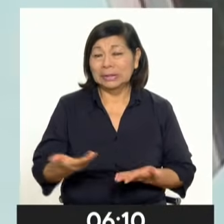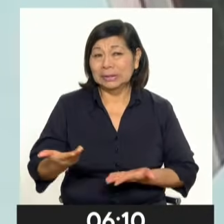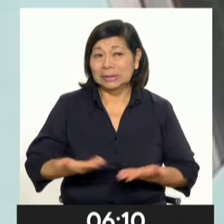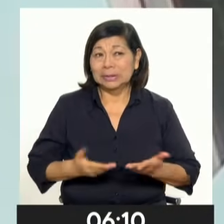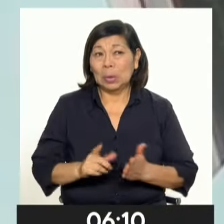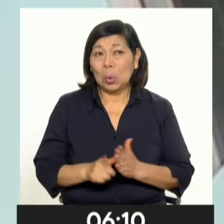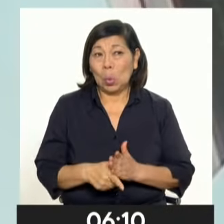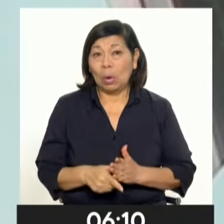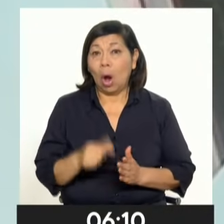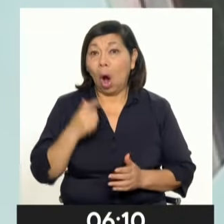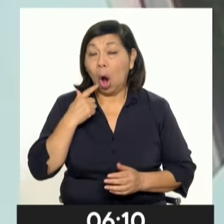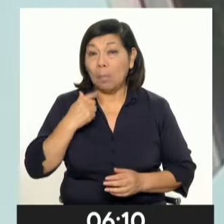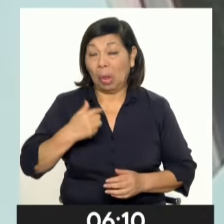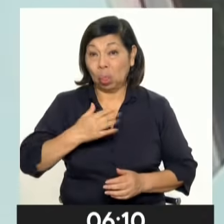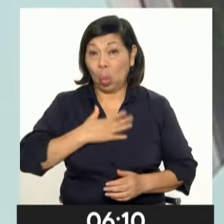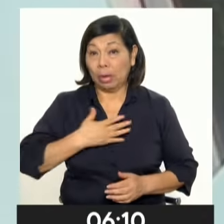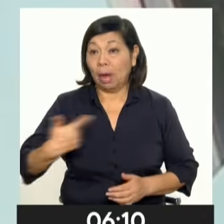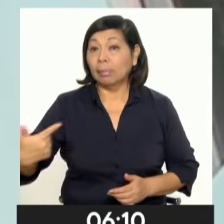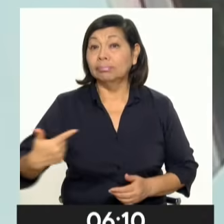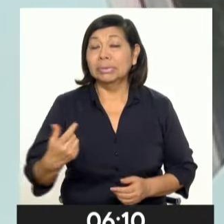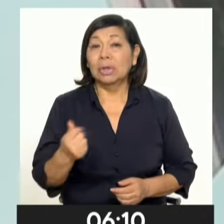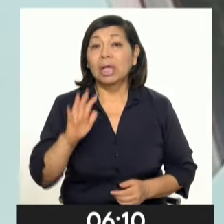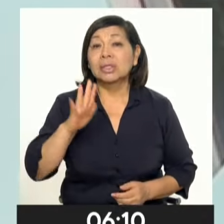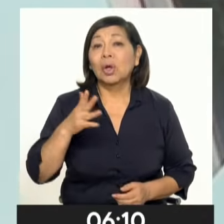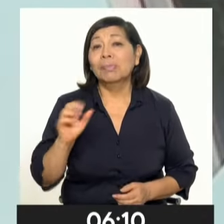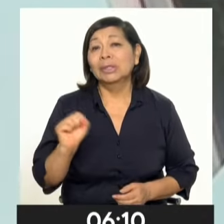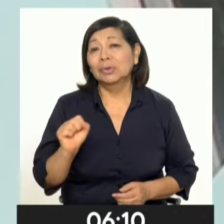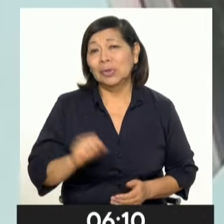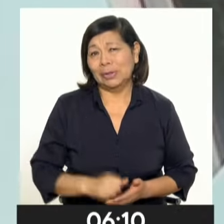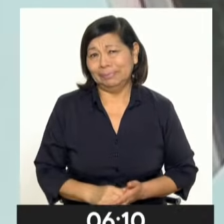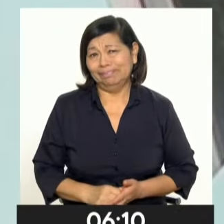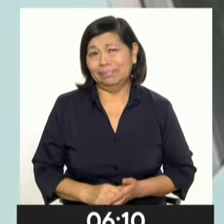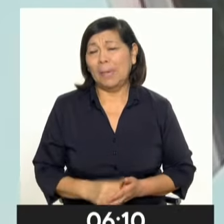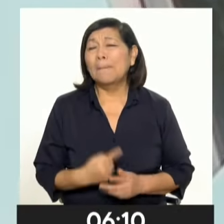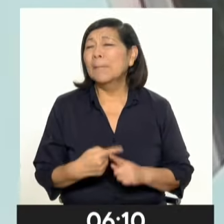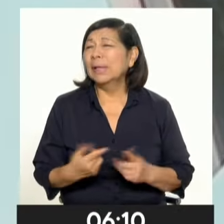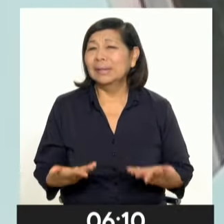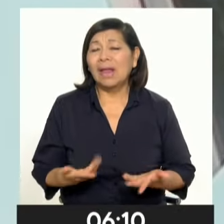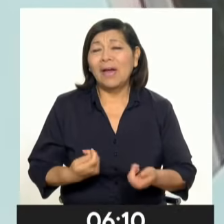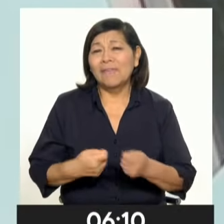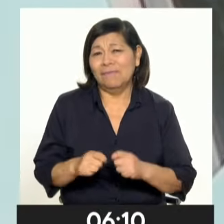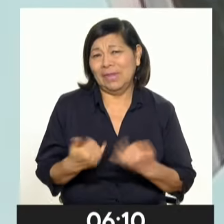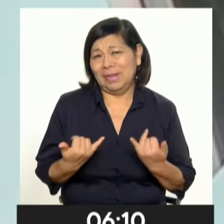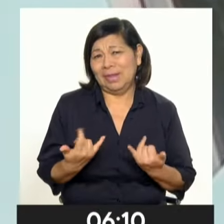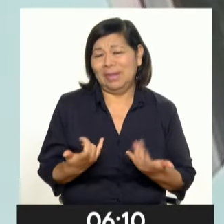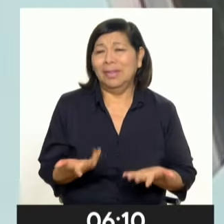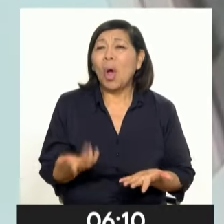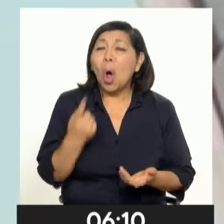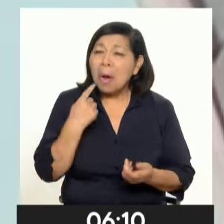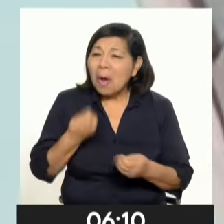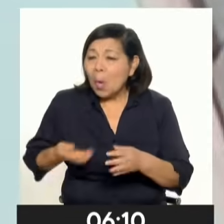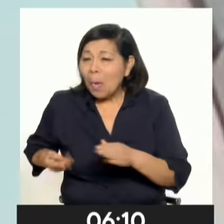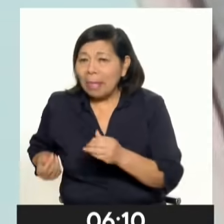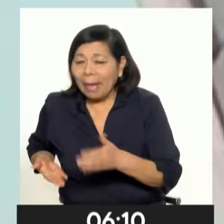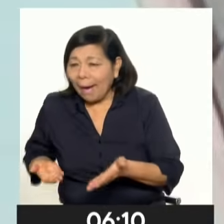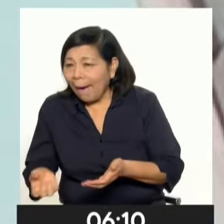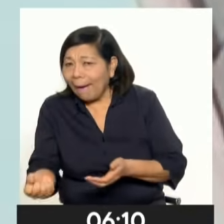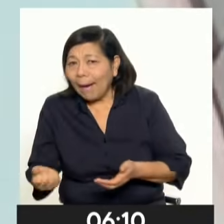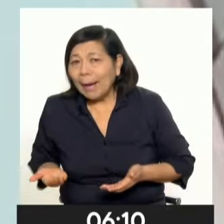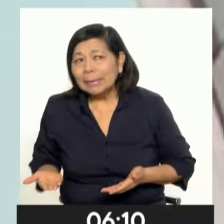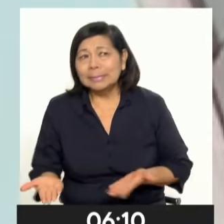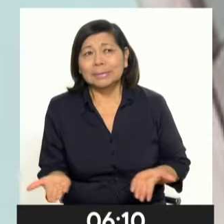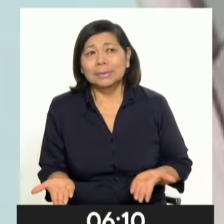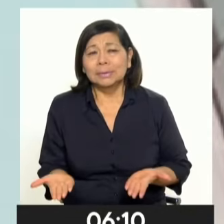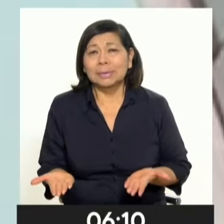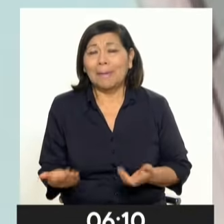y luego de amenazar al dueño, robaron 5.000 soles que eran producto de las ventas del día. Ni los clientes